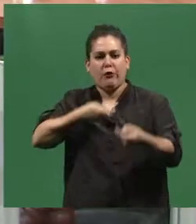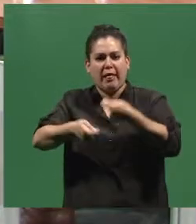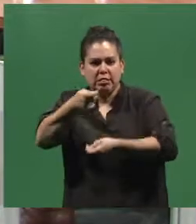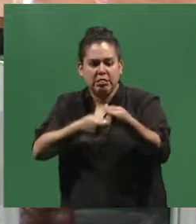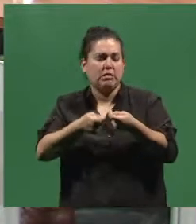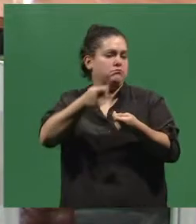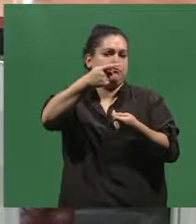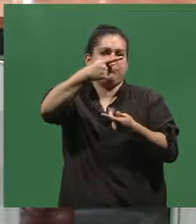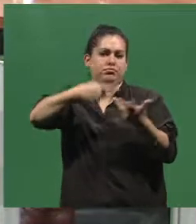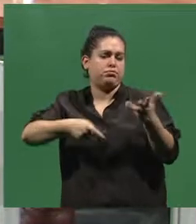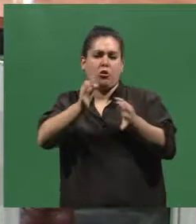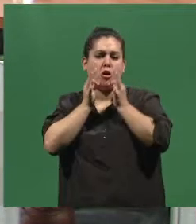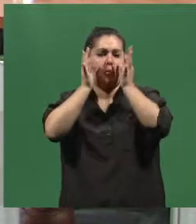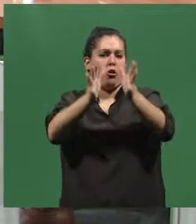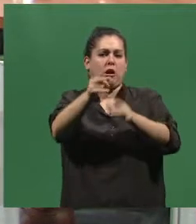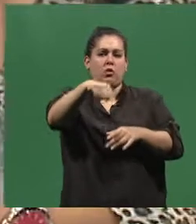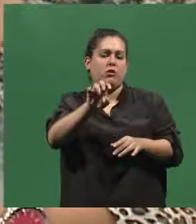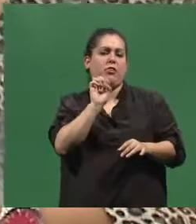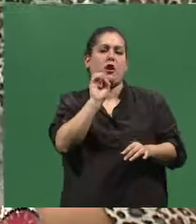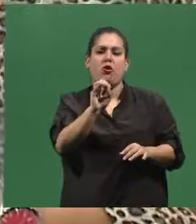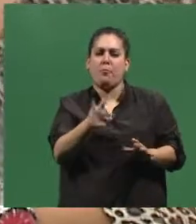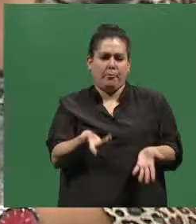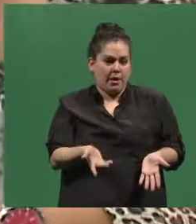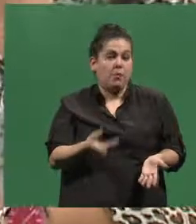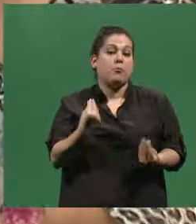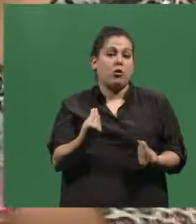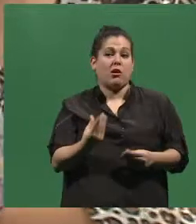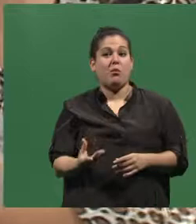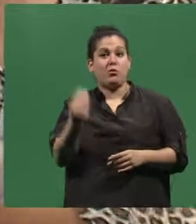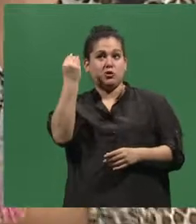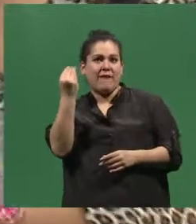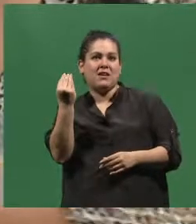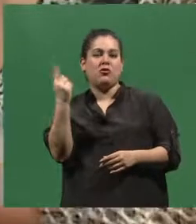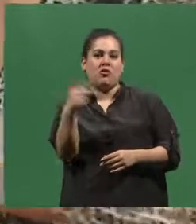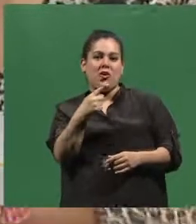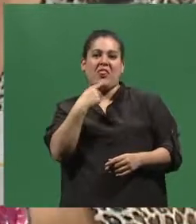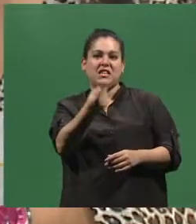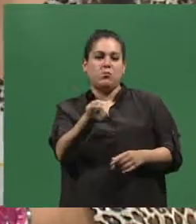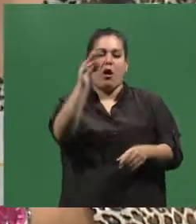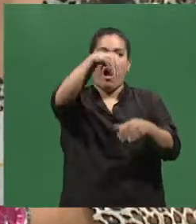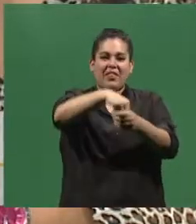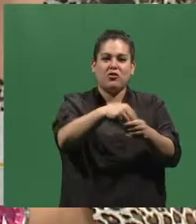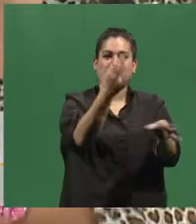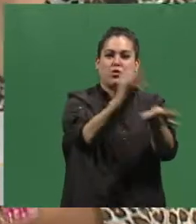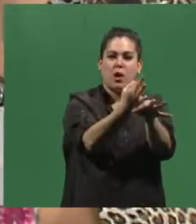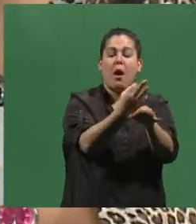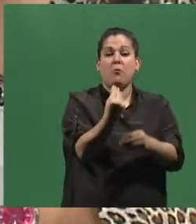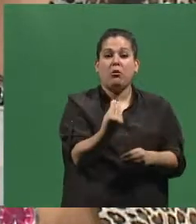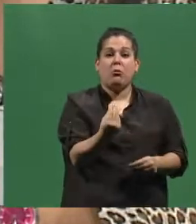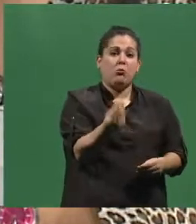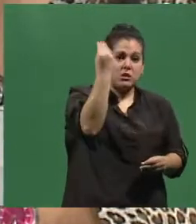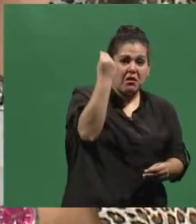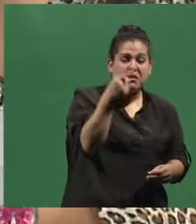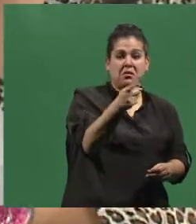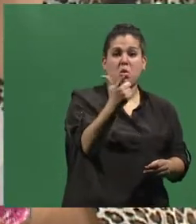cantina, como quieran llamarlo en la institución, porque a veces definimos por eso dentro de la institución, porque a veces no tienen